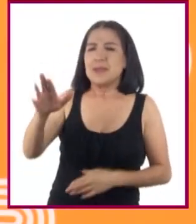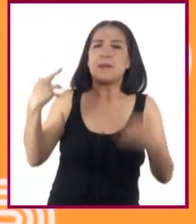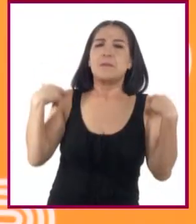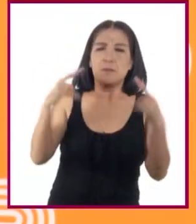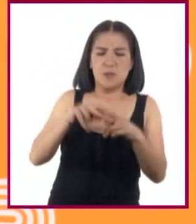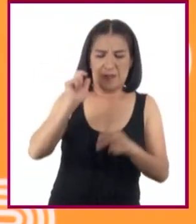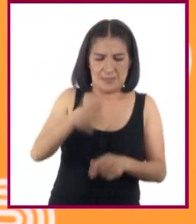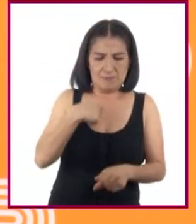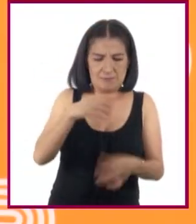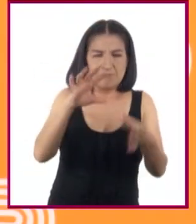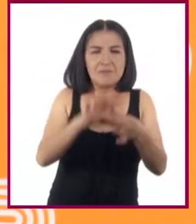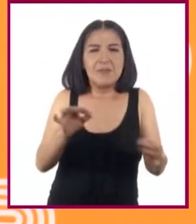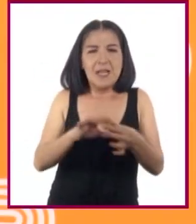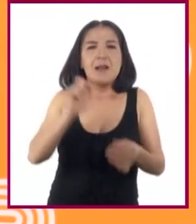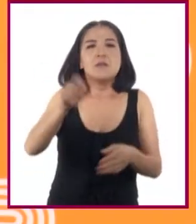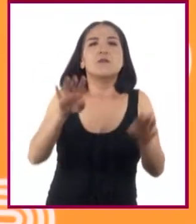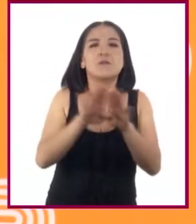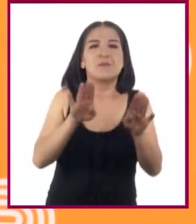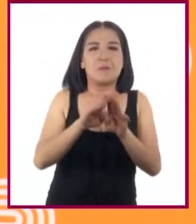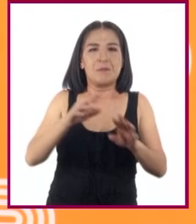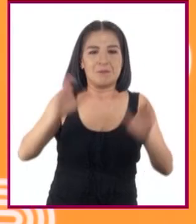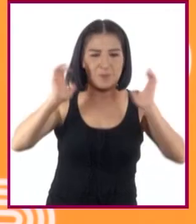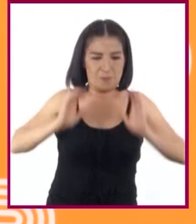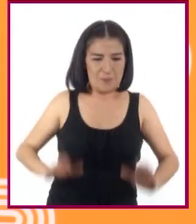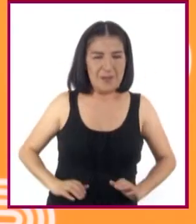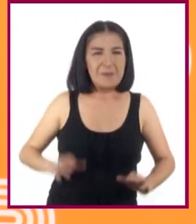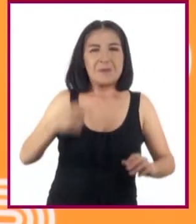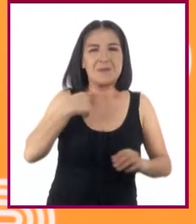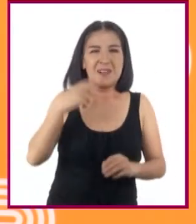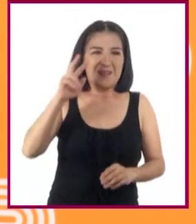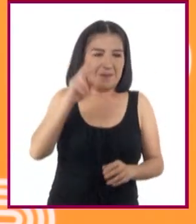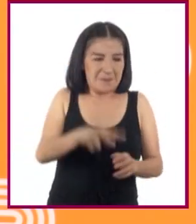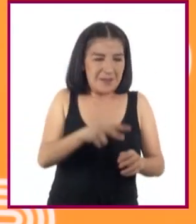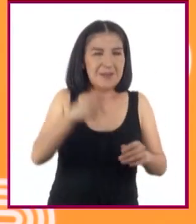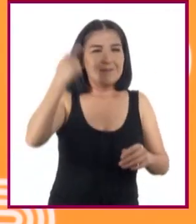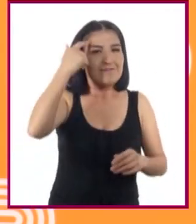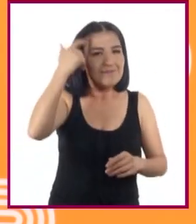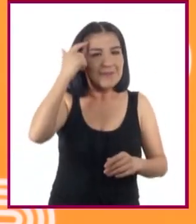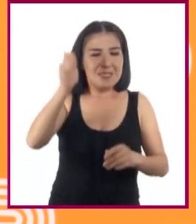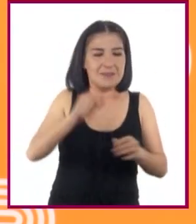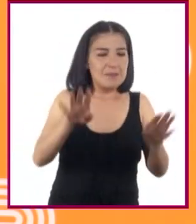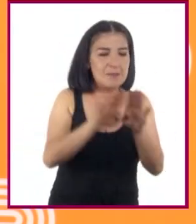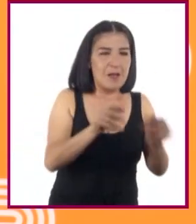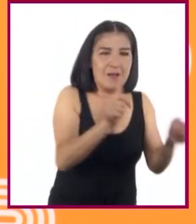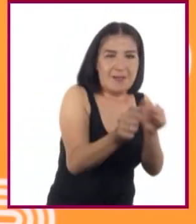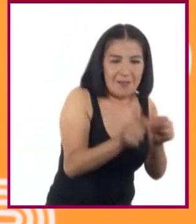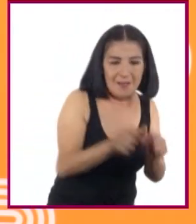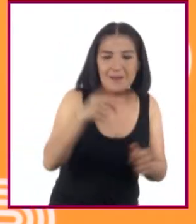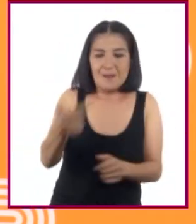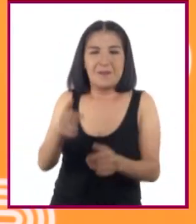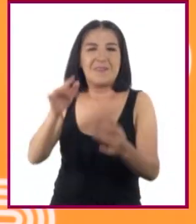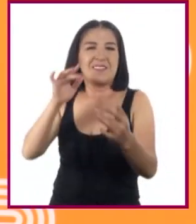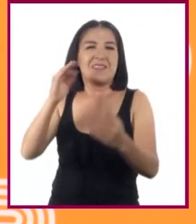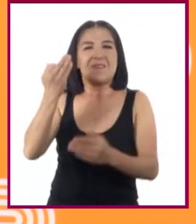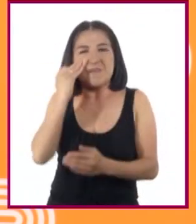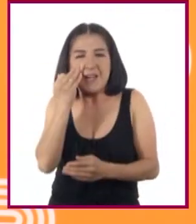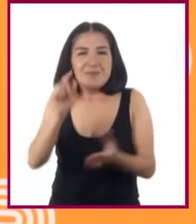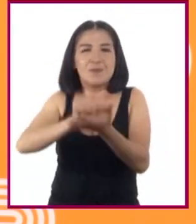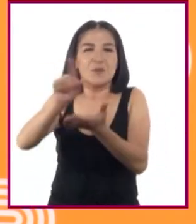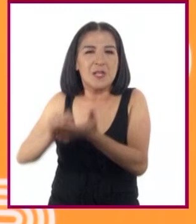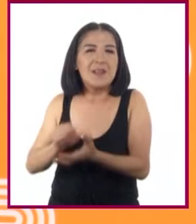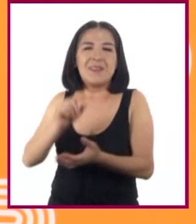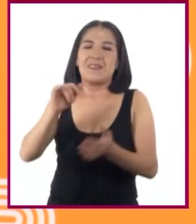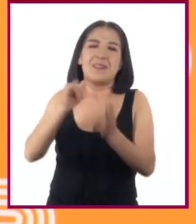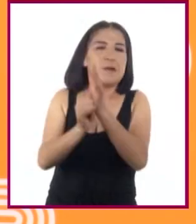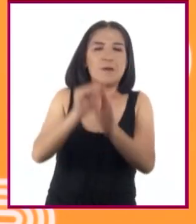estamos hablando, veo que la actitud compulsiva hacia las redes sociales y los videojuegos puede llevar a que los jóvenes dejen otros aspectos